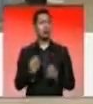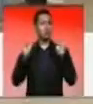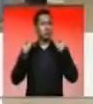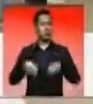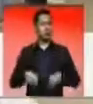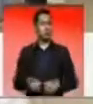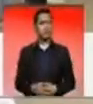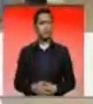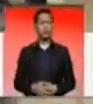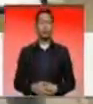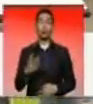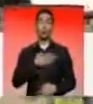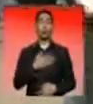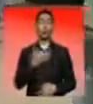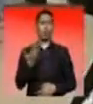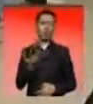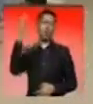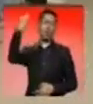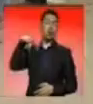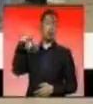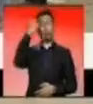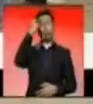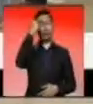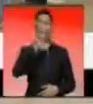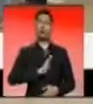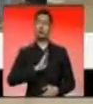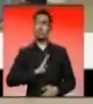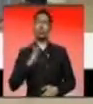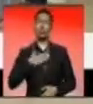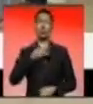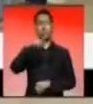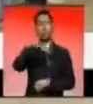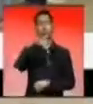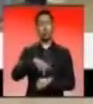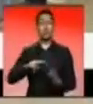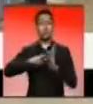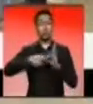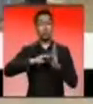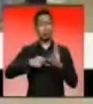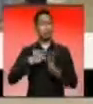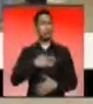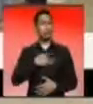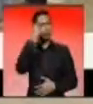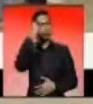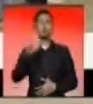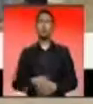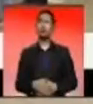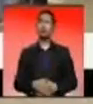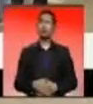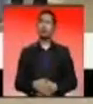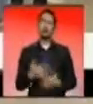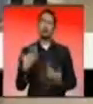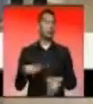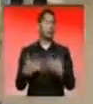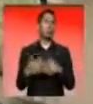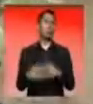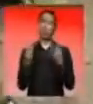posible. Desde que yo tengo uso de razón técnica, desde que estudio arquitectura, siempre ha habido